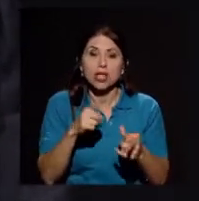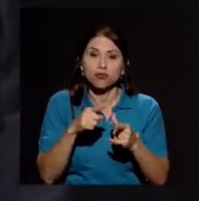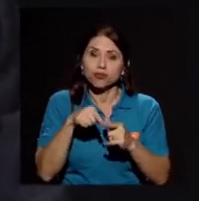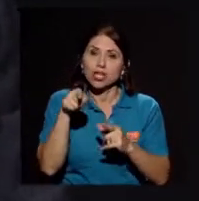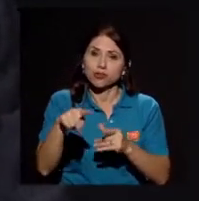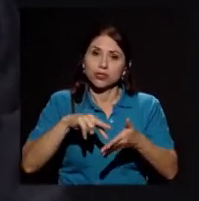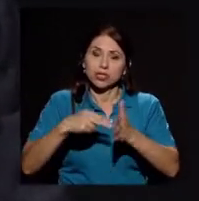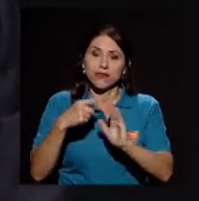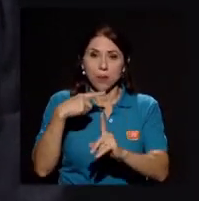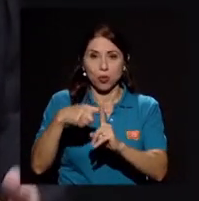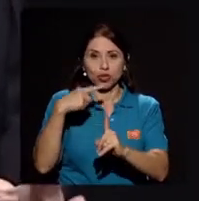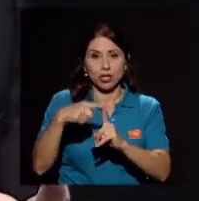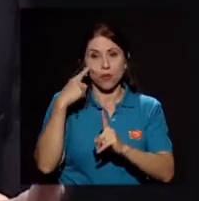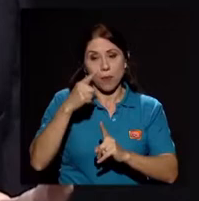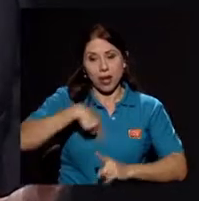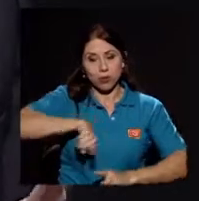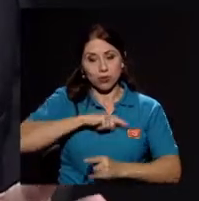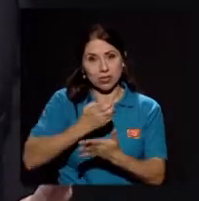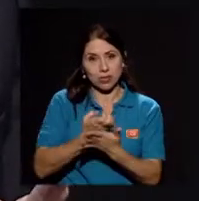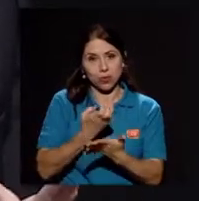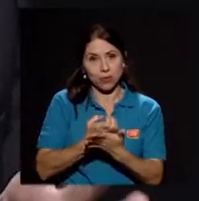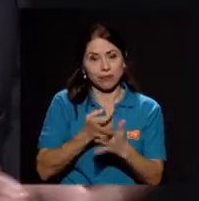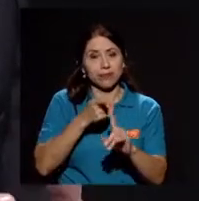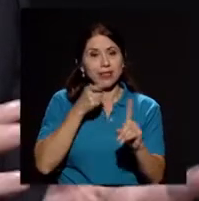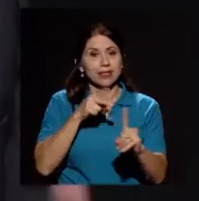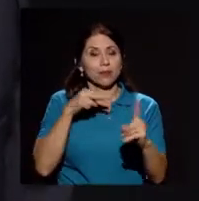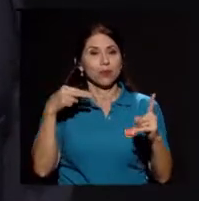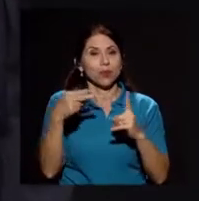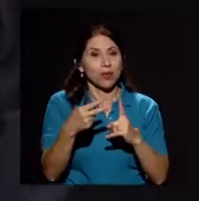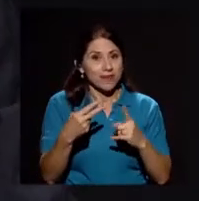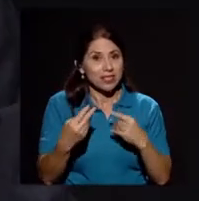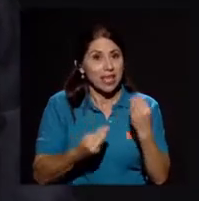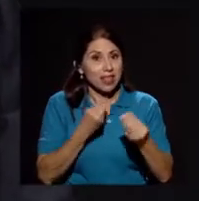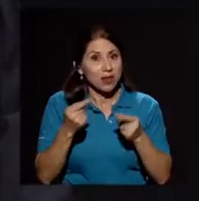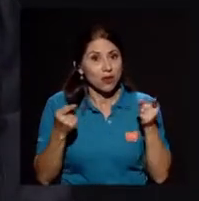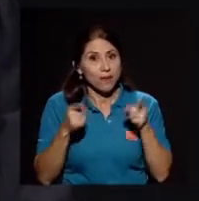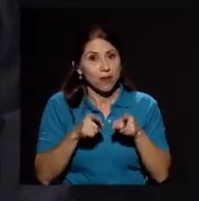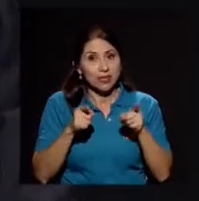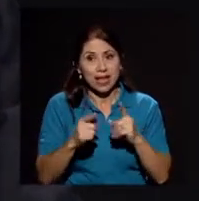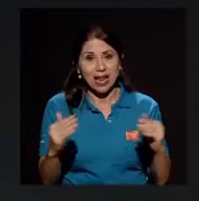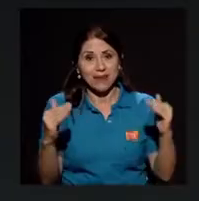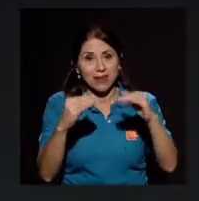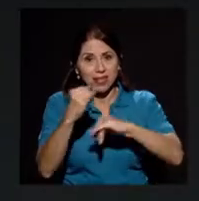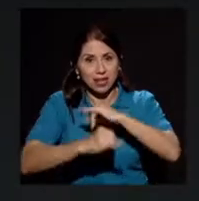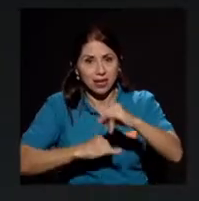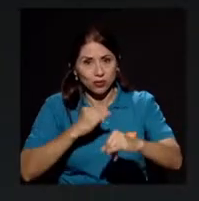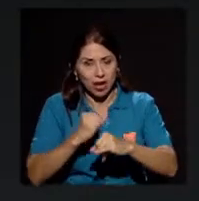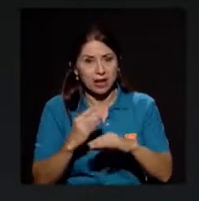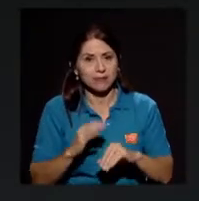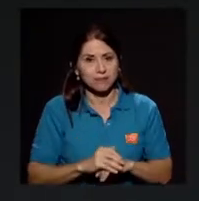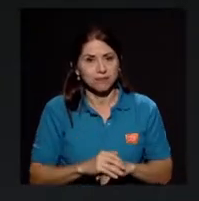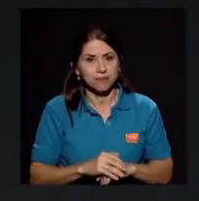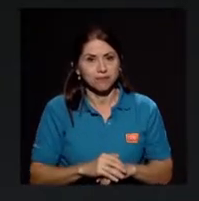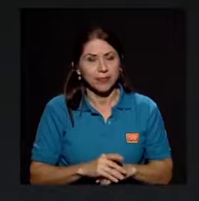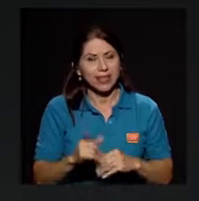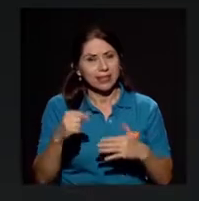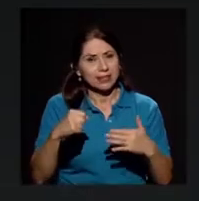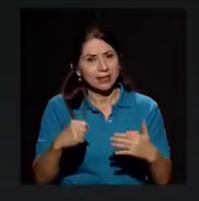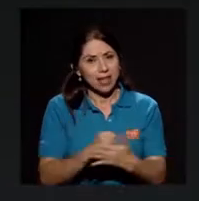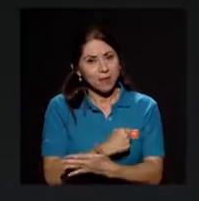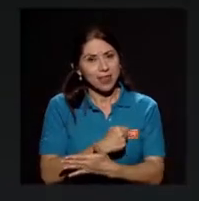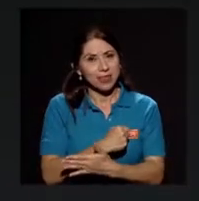positivo para la economía local desde el punto de vista de los vientos que corren en la economía internacional desgraciadamente cuando